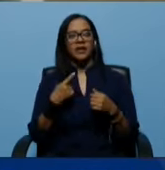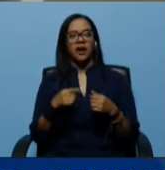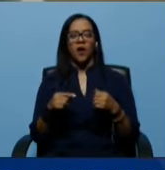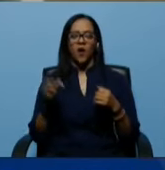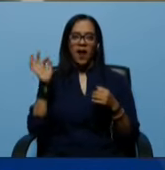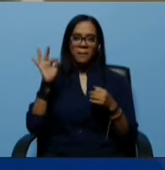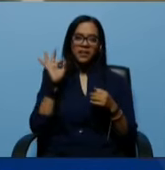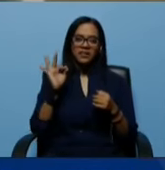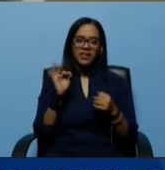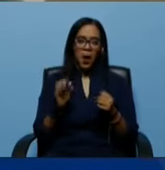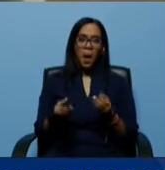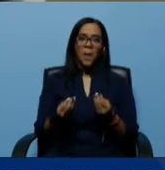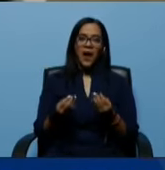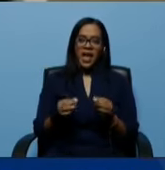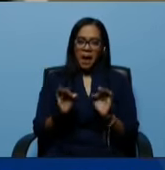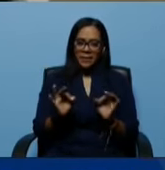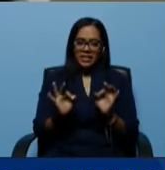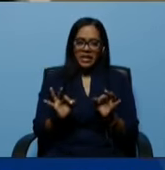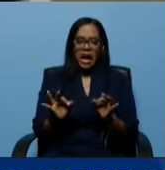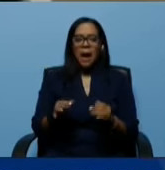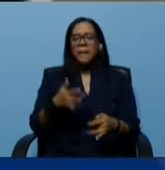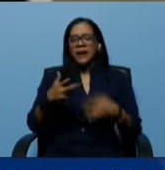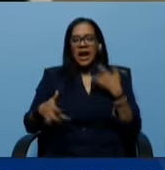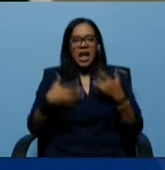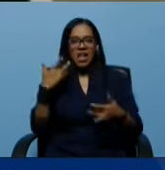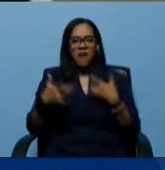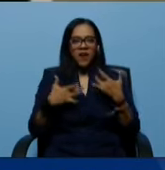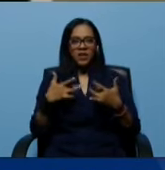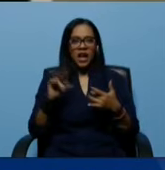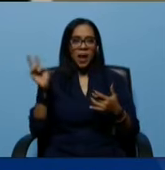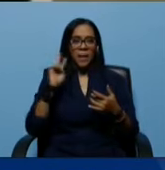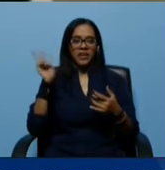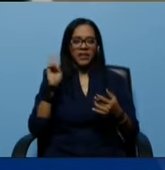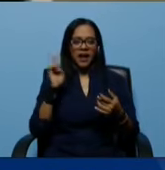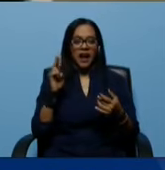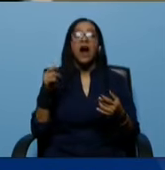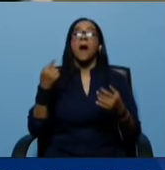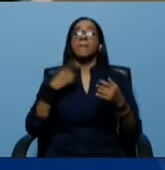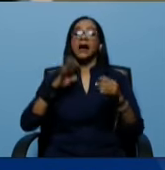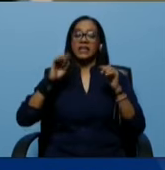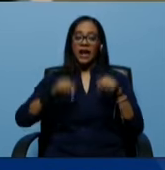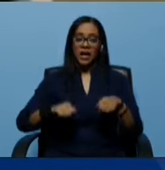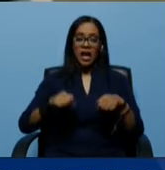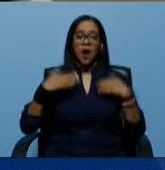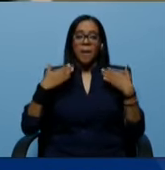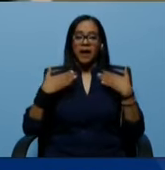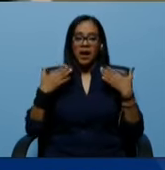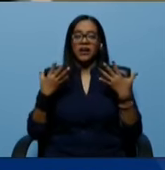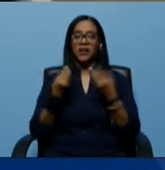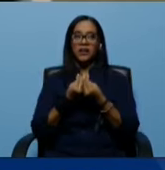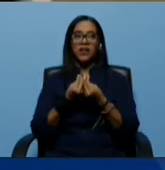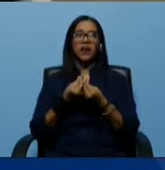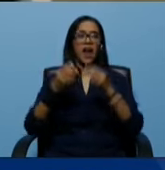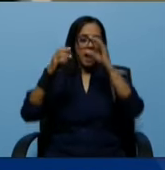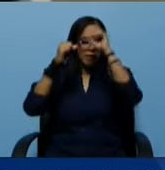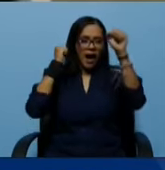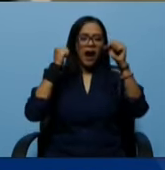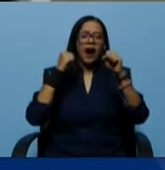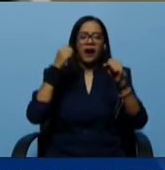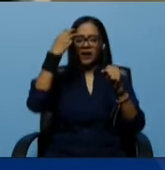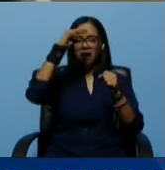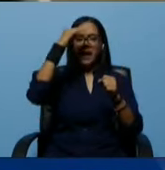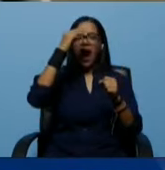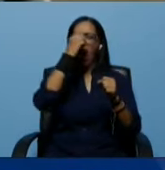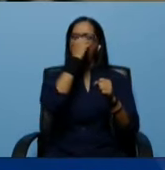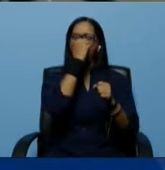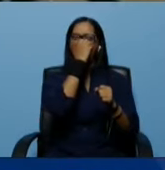exposición muy especial para el disfrute de los venezolanos. Vamos a estar aquí conmemorando junto con la Embajada de México el